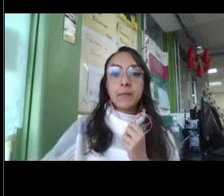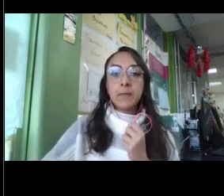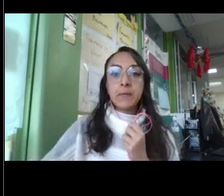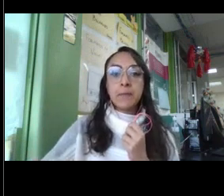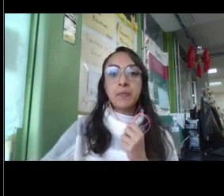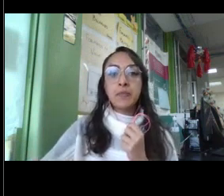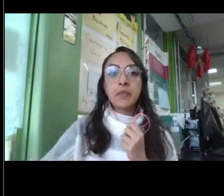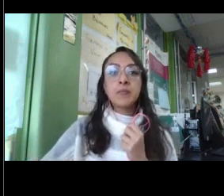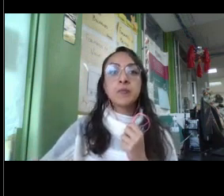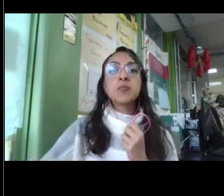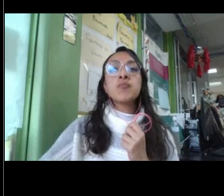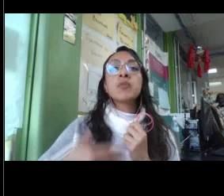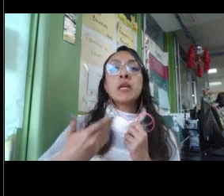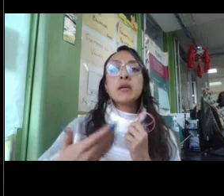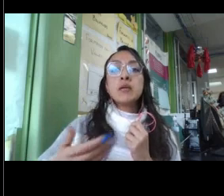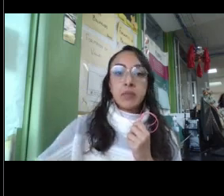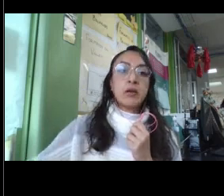correcta.